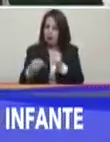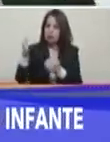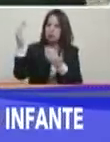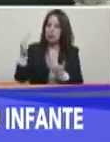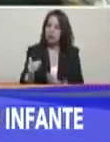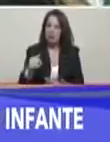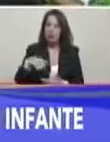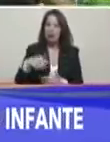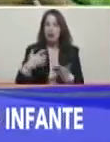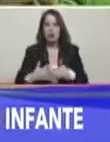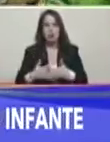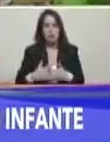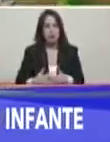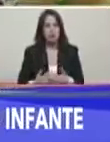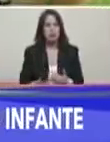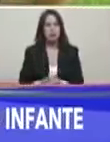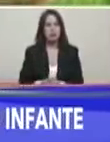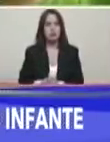esta planta.